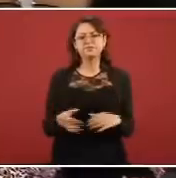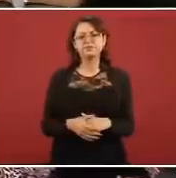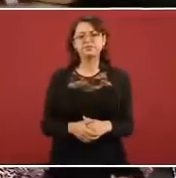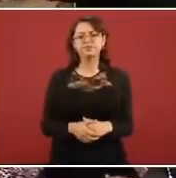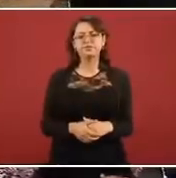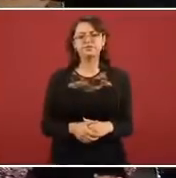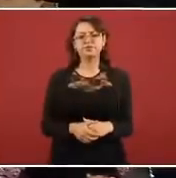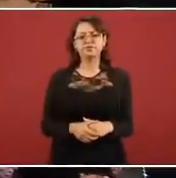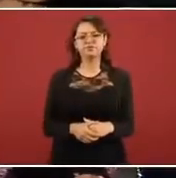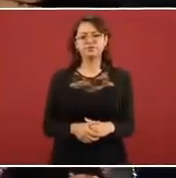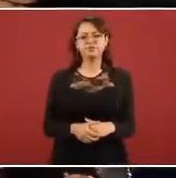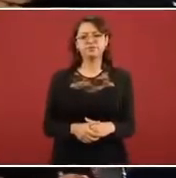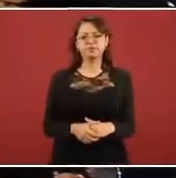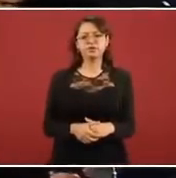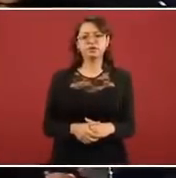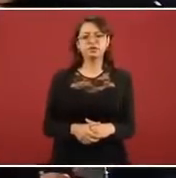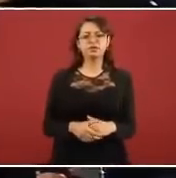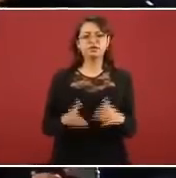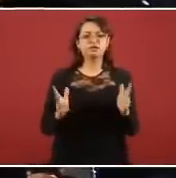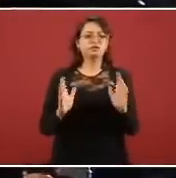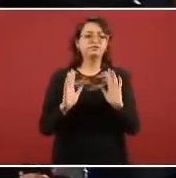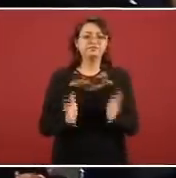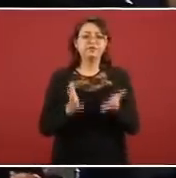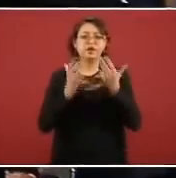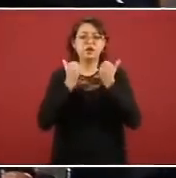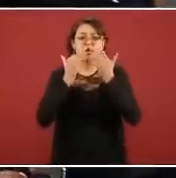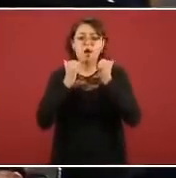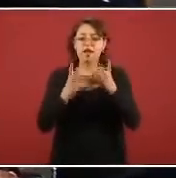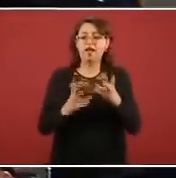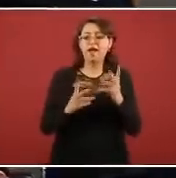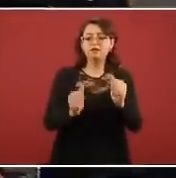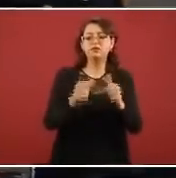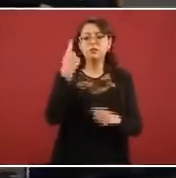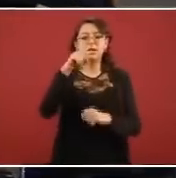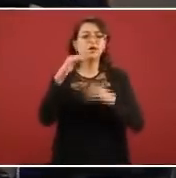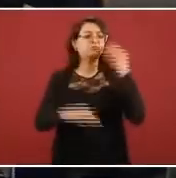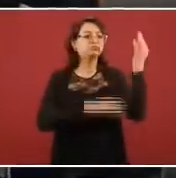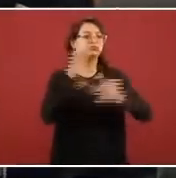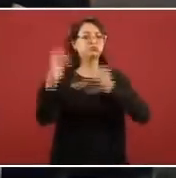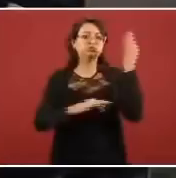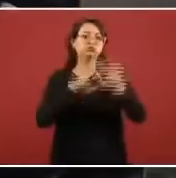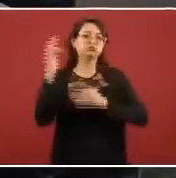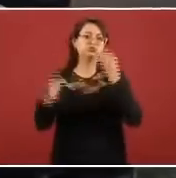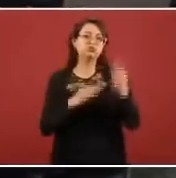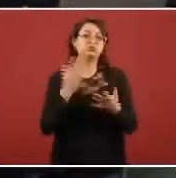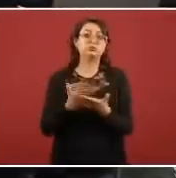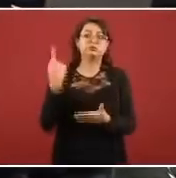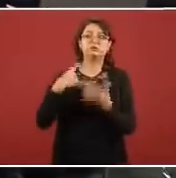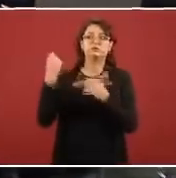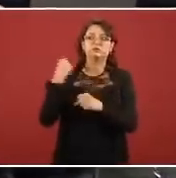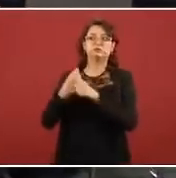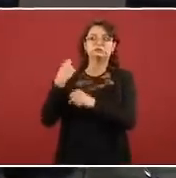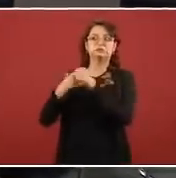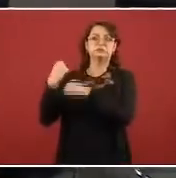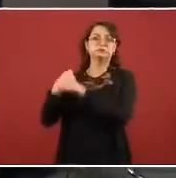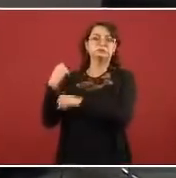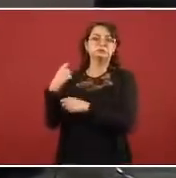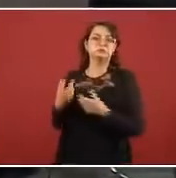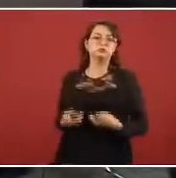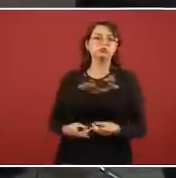se gasta en publicidad lo que se gastaba antes.